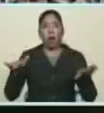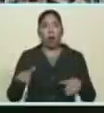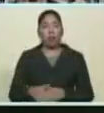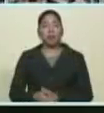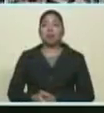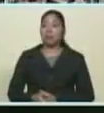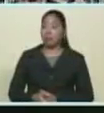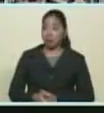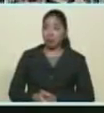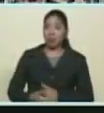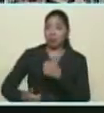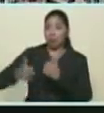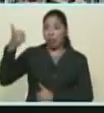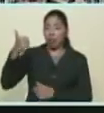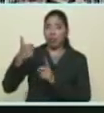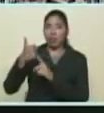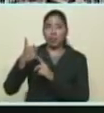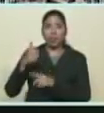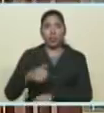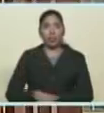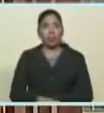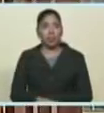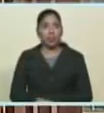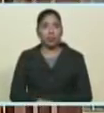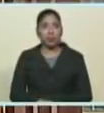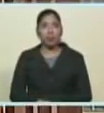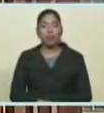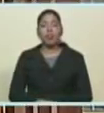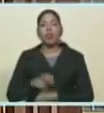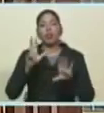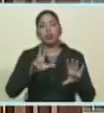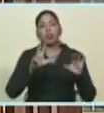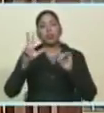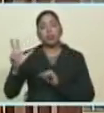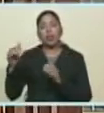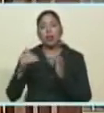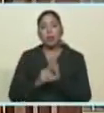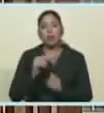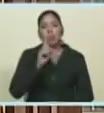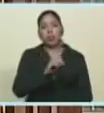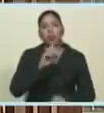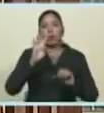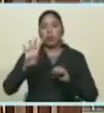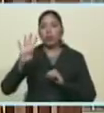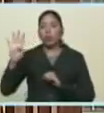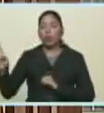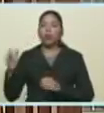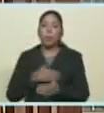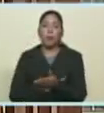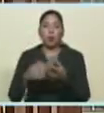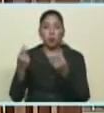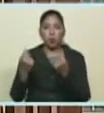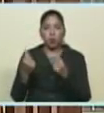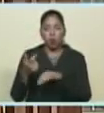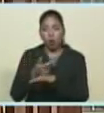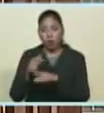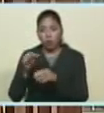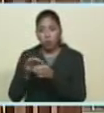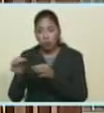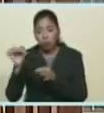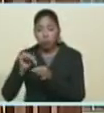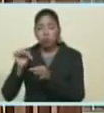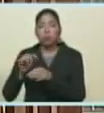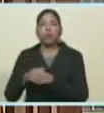Ventajismo electoral se llama eso. Aragua, 83.144 millones de bolívares. Gobernación,